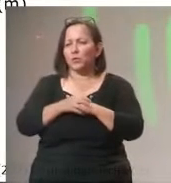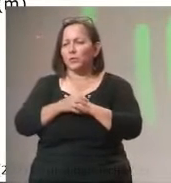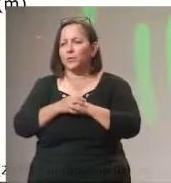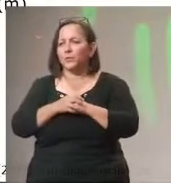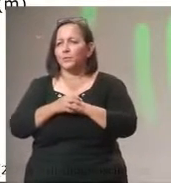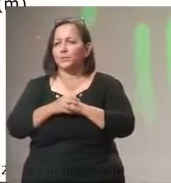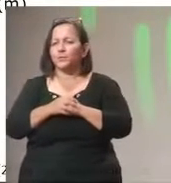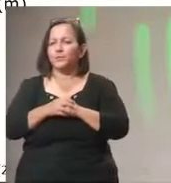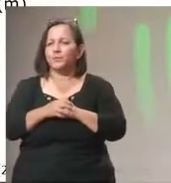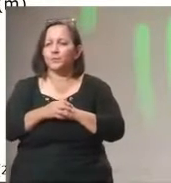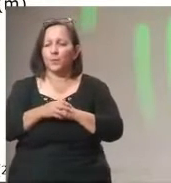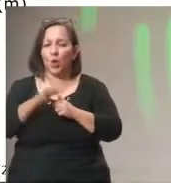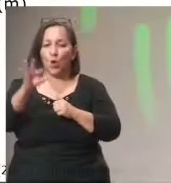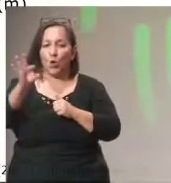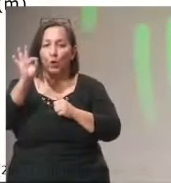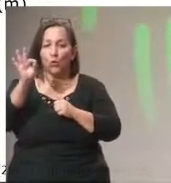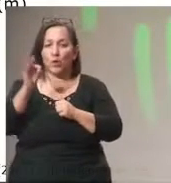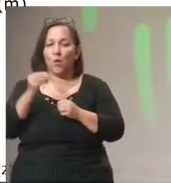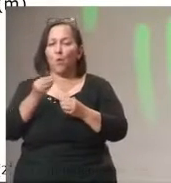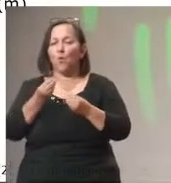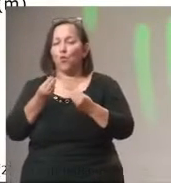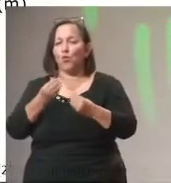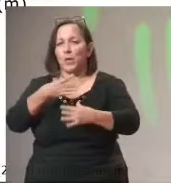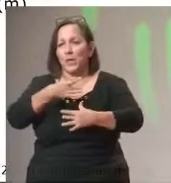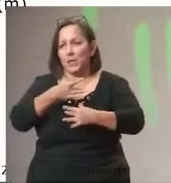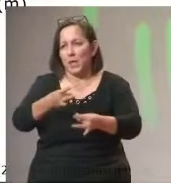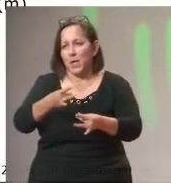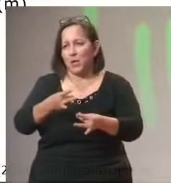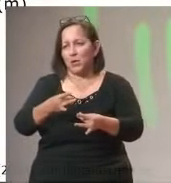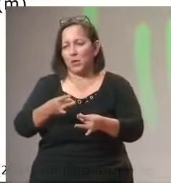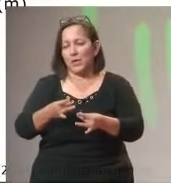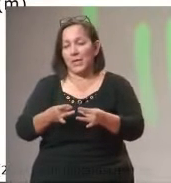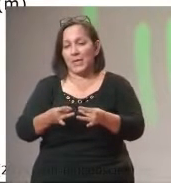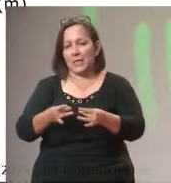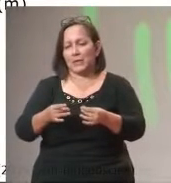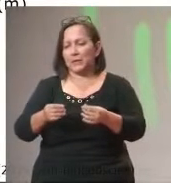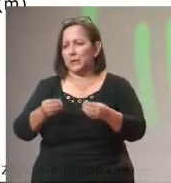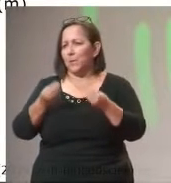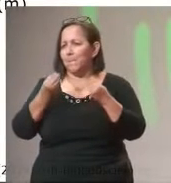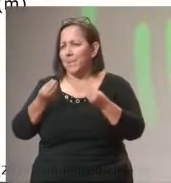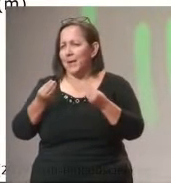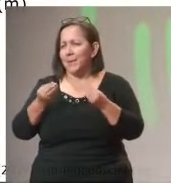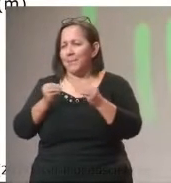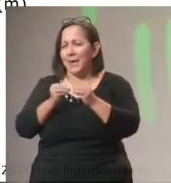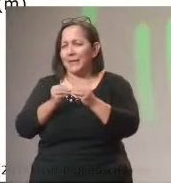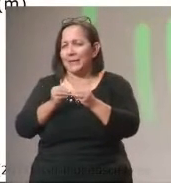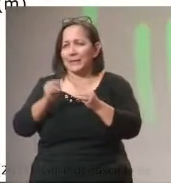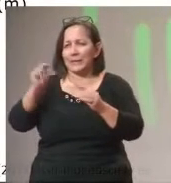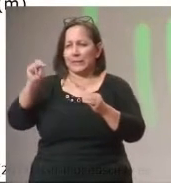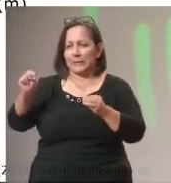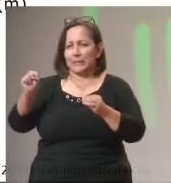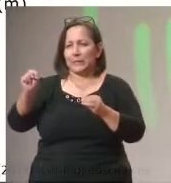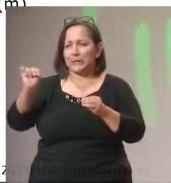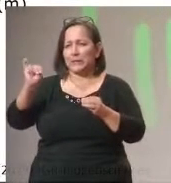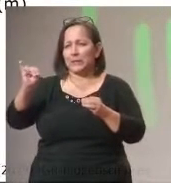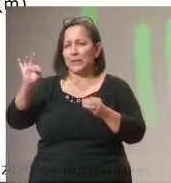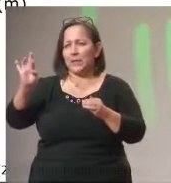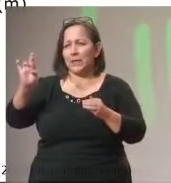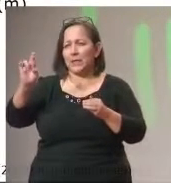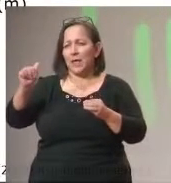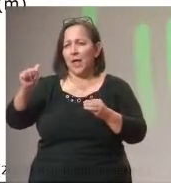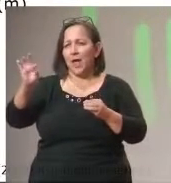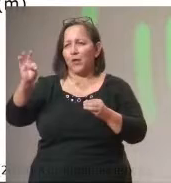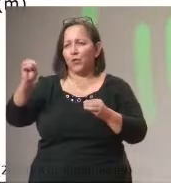Lo que encontramos fue muy interesante, las concentraciones mayores de nitrato se concentran en donde tenemos